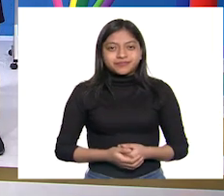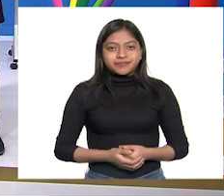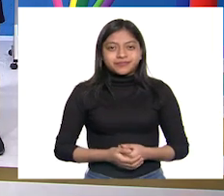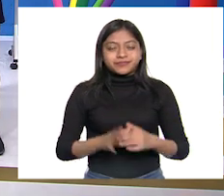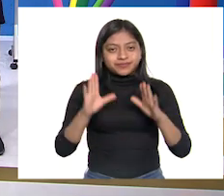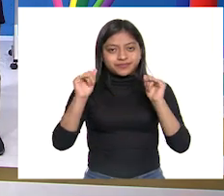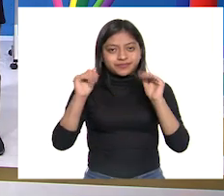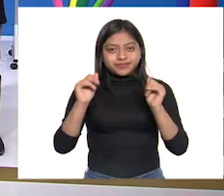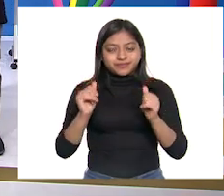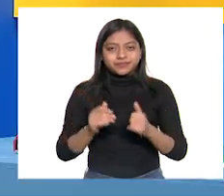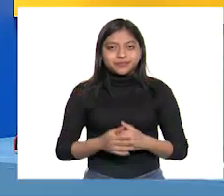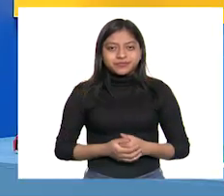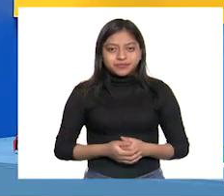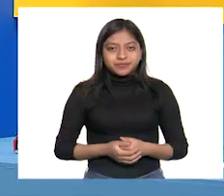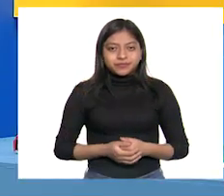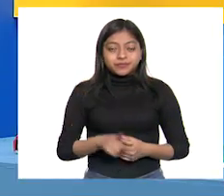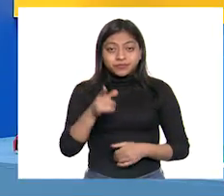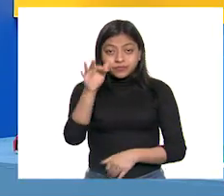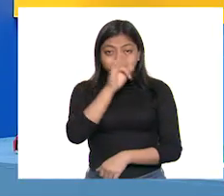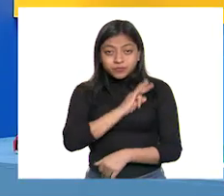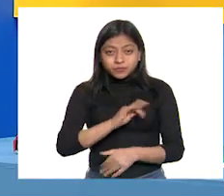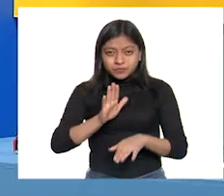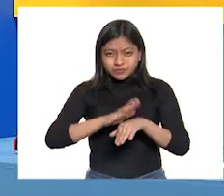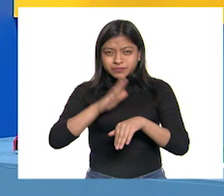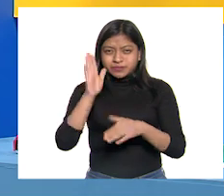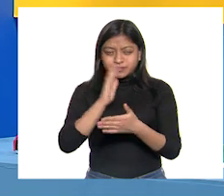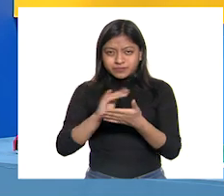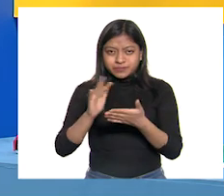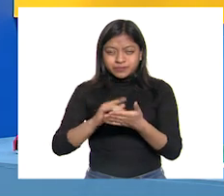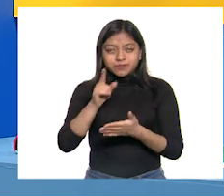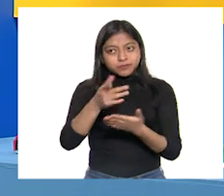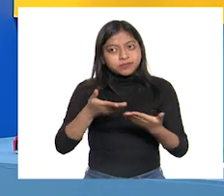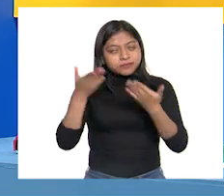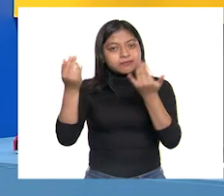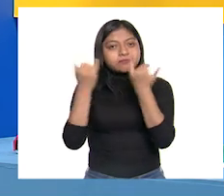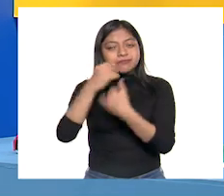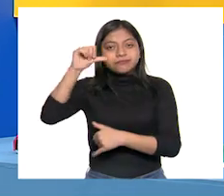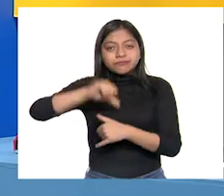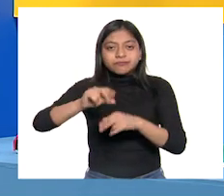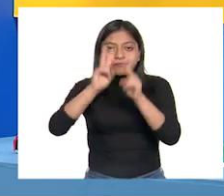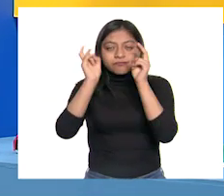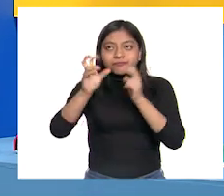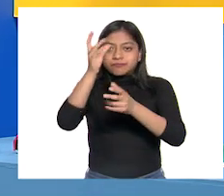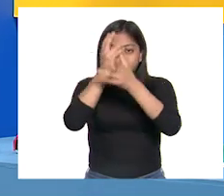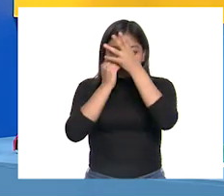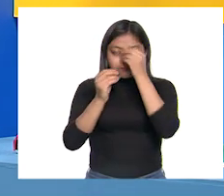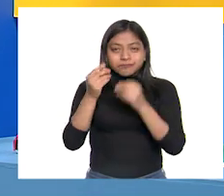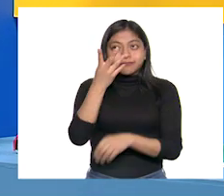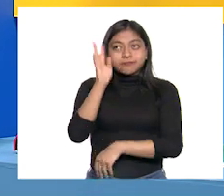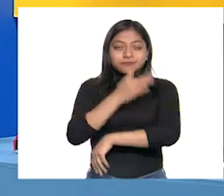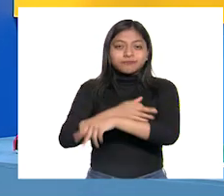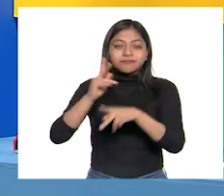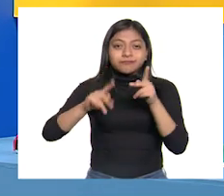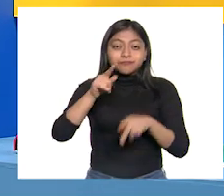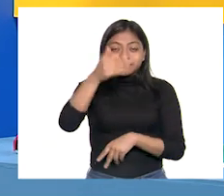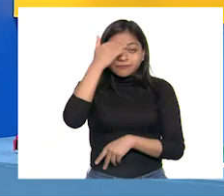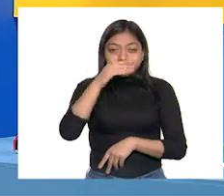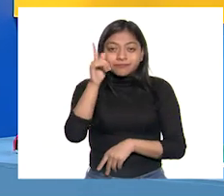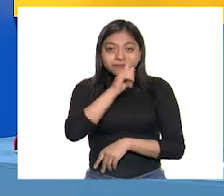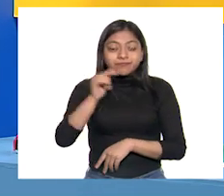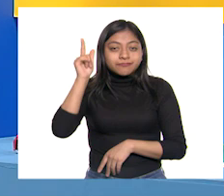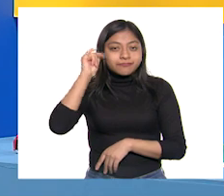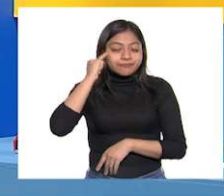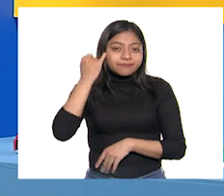hasta la próxima. Si te es posible, consulta otros libros y comenta el tema de hoy con tu familia. Si tienes la fortuna de hablar una